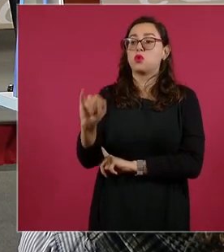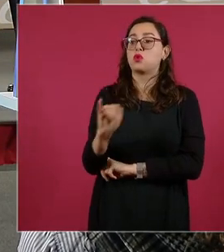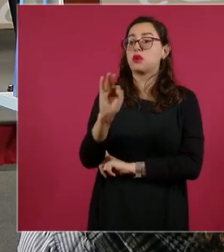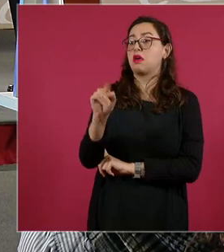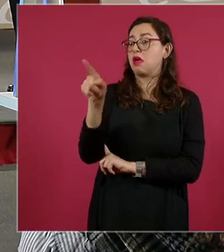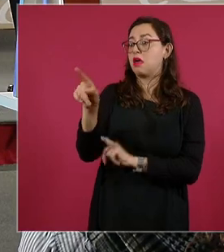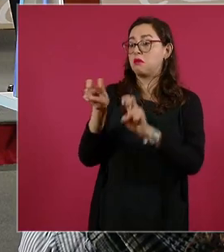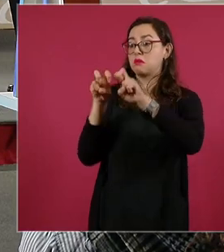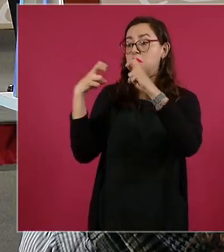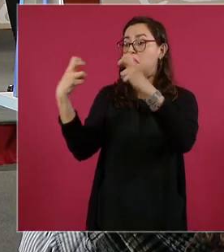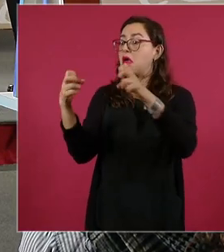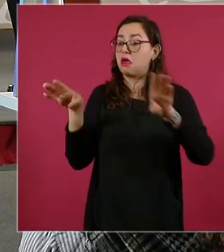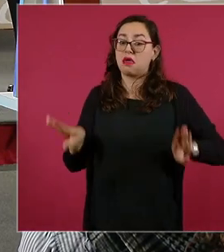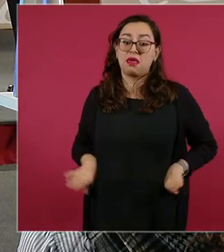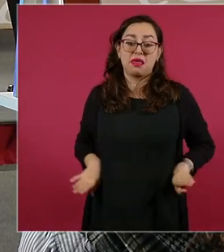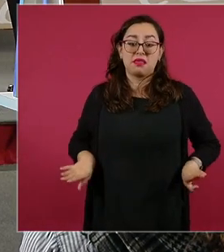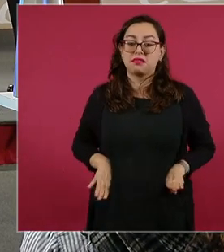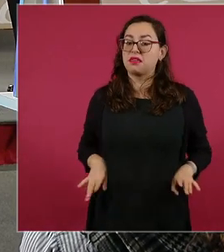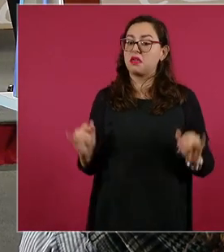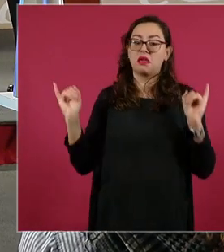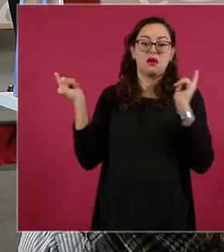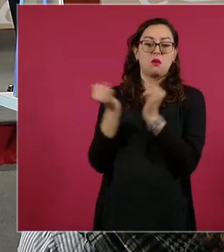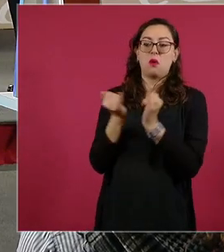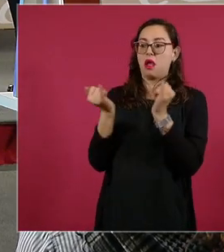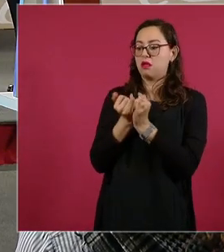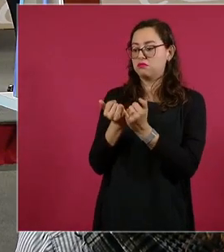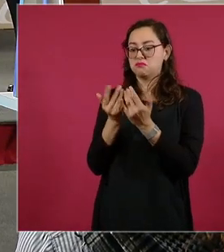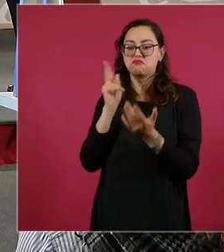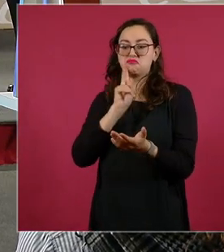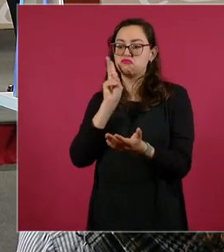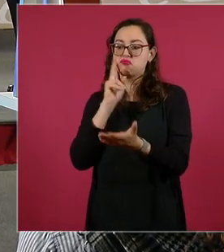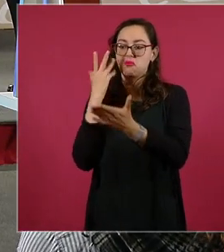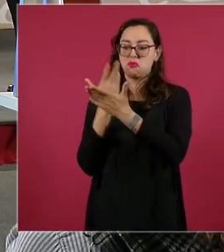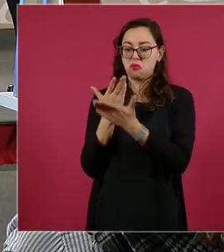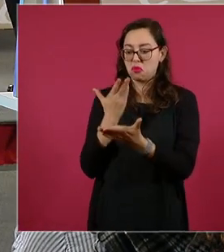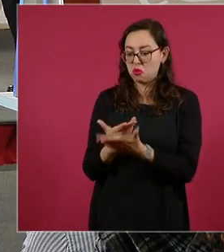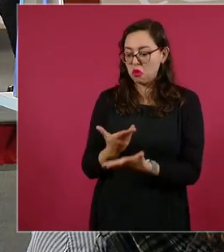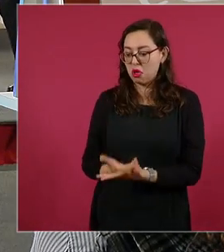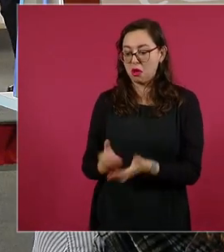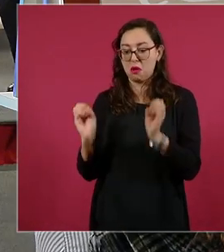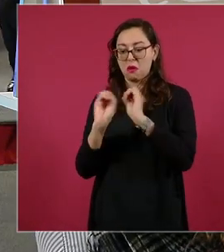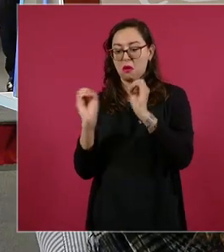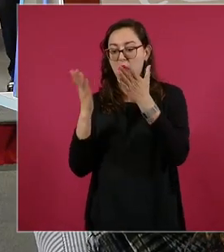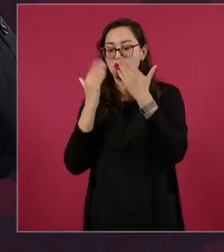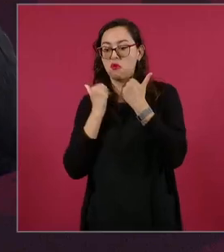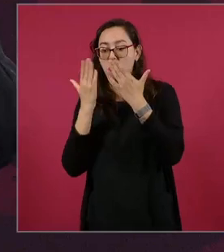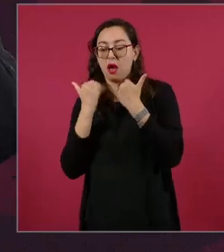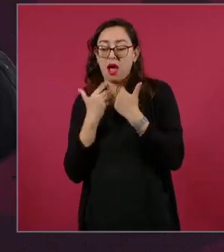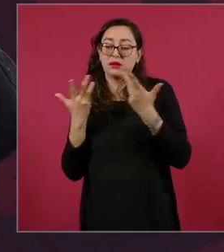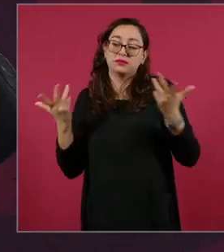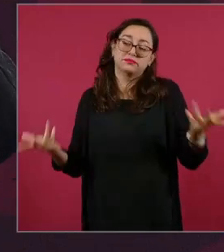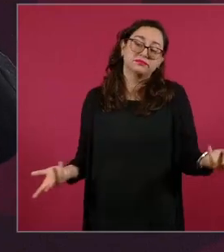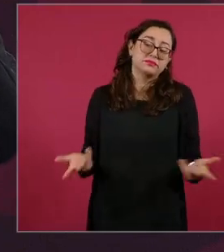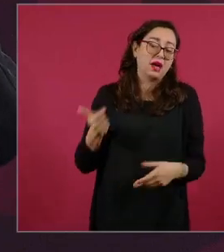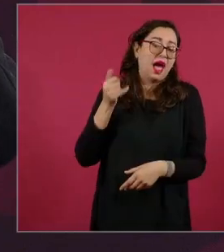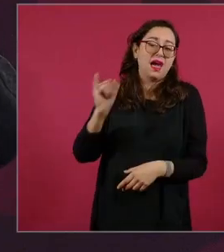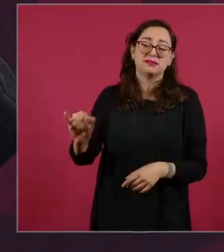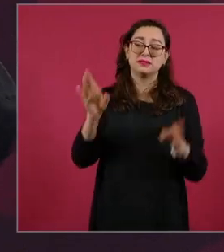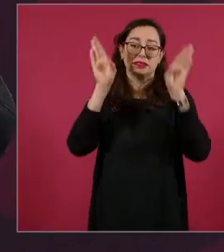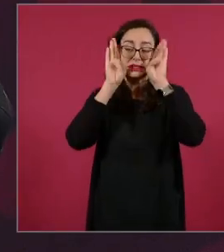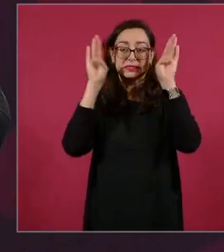conservadurismo para los jóvenes tres cosas. Es lapidario